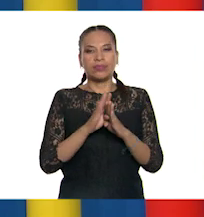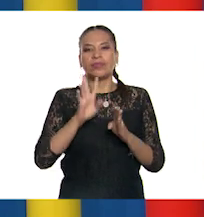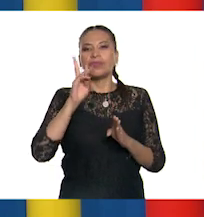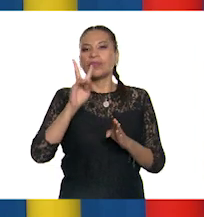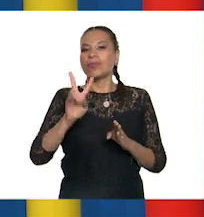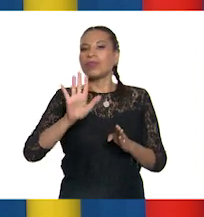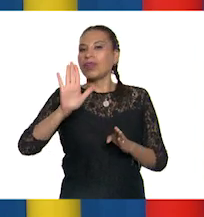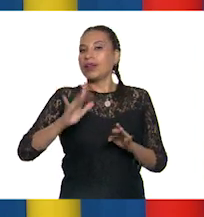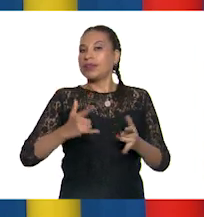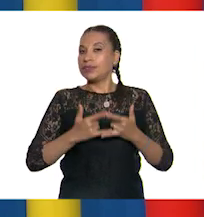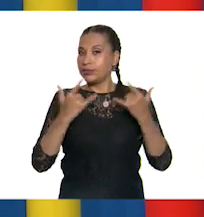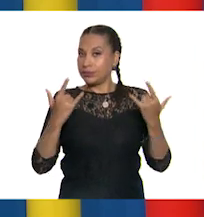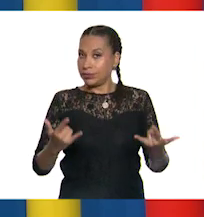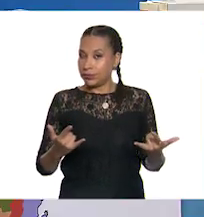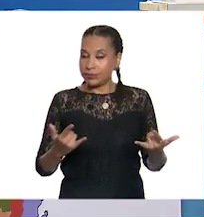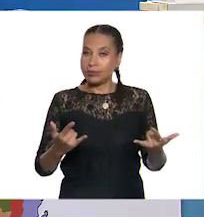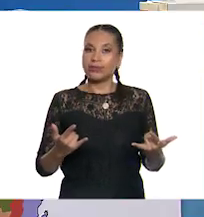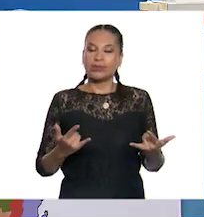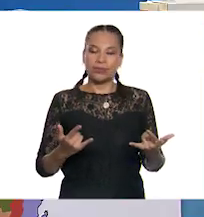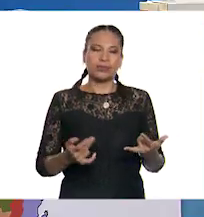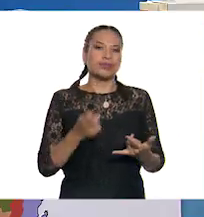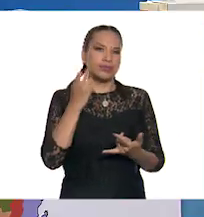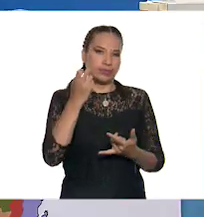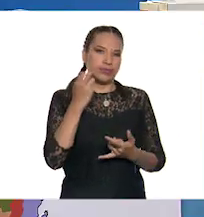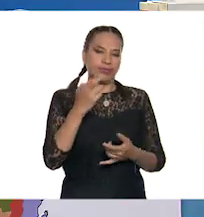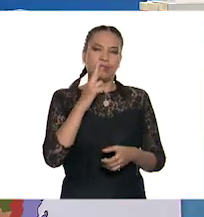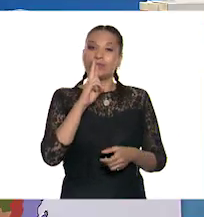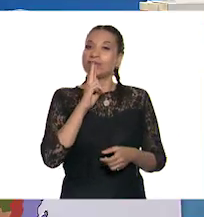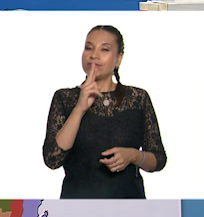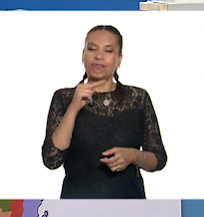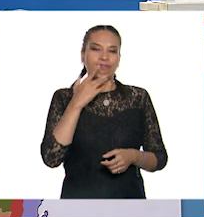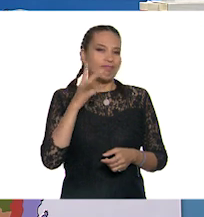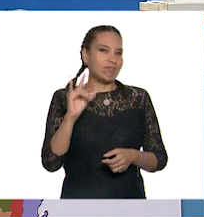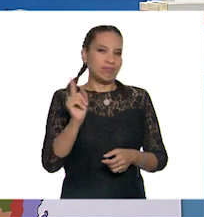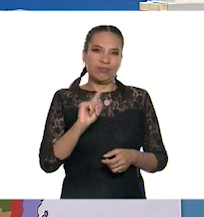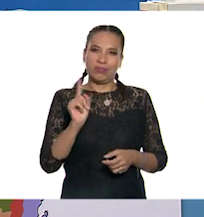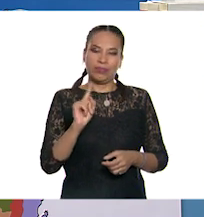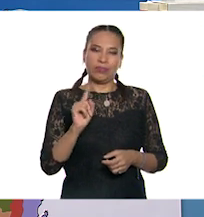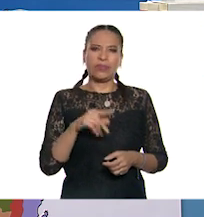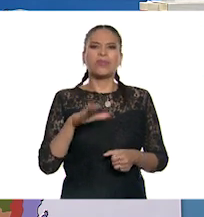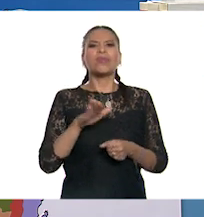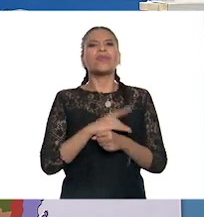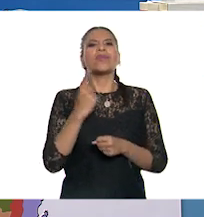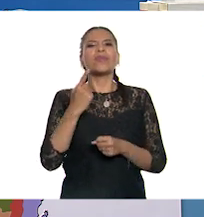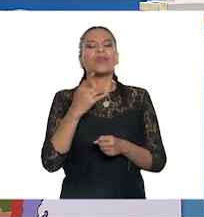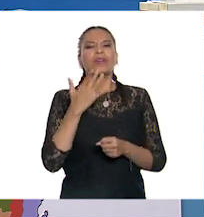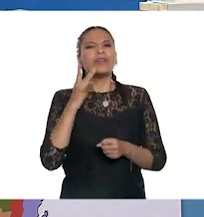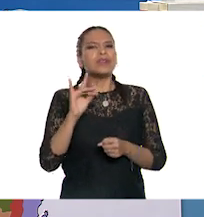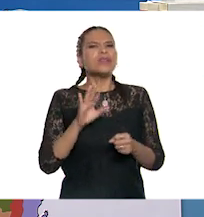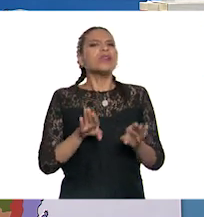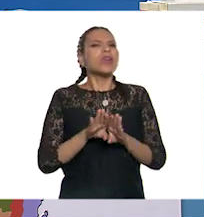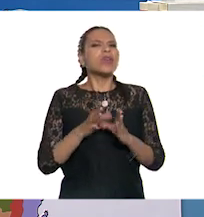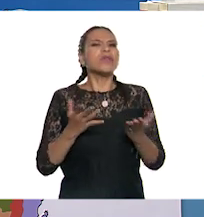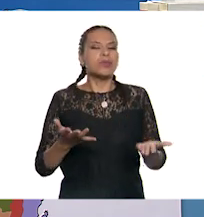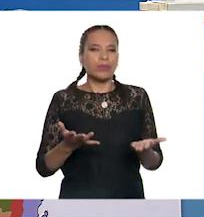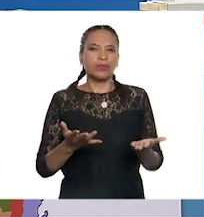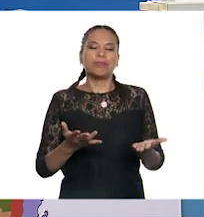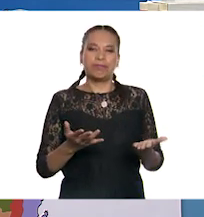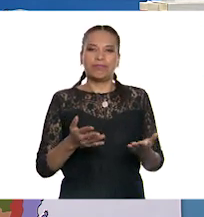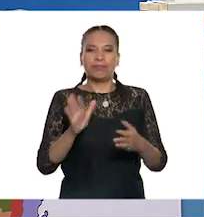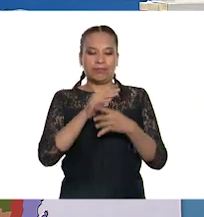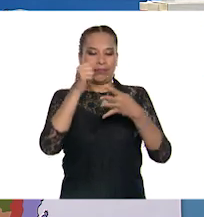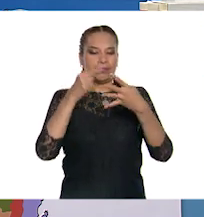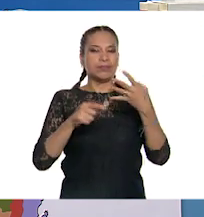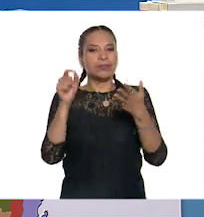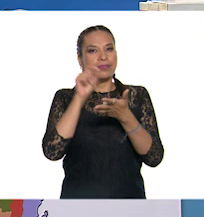fueran históricos? Eso no es una respuesta sencilla en realidad, por la sencilla razón de que el propósito con